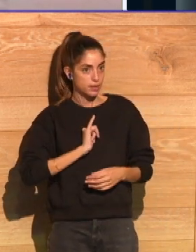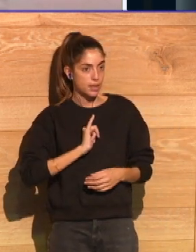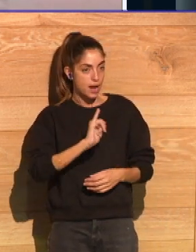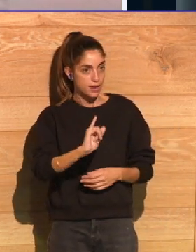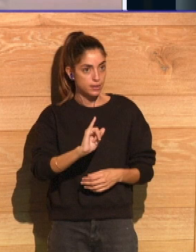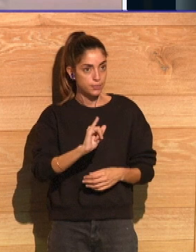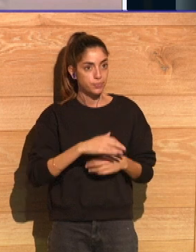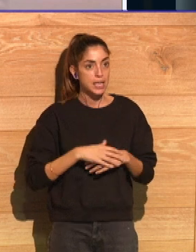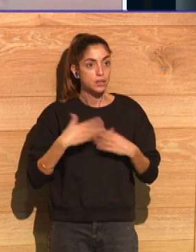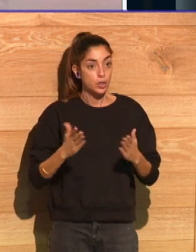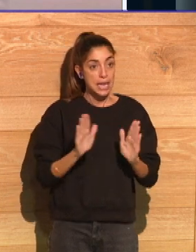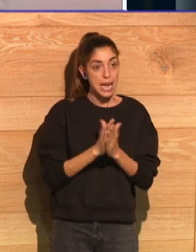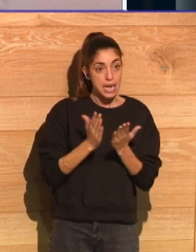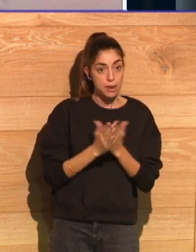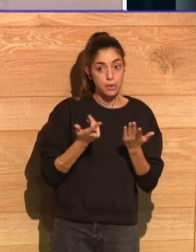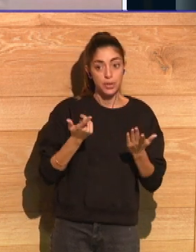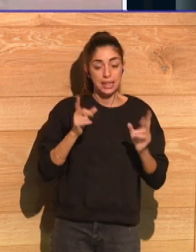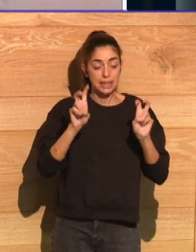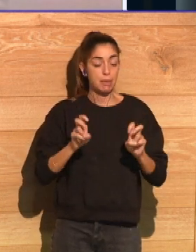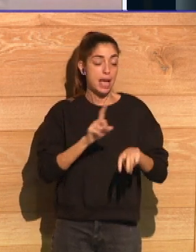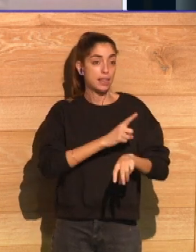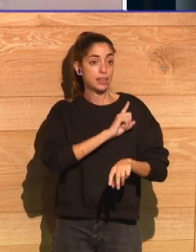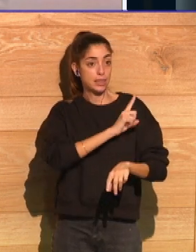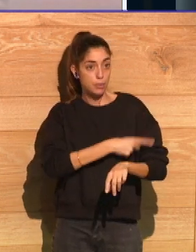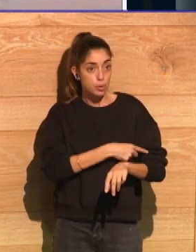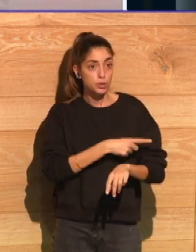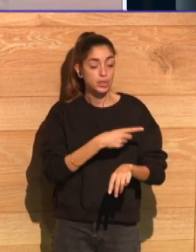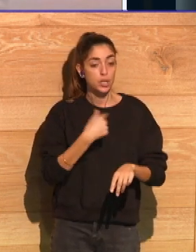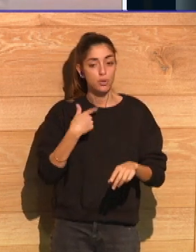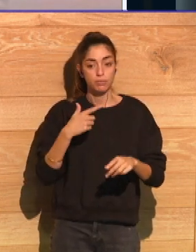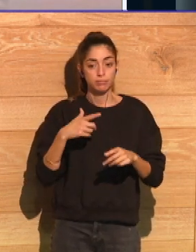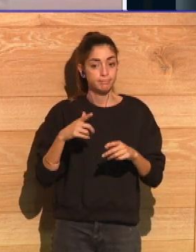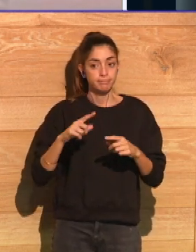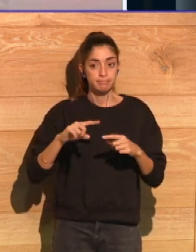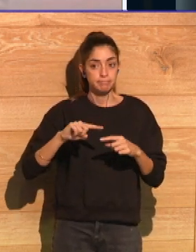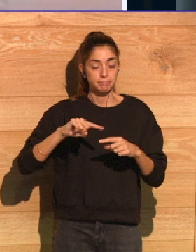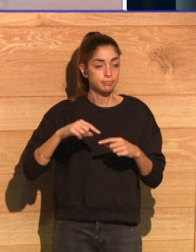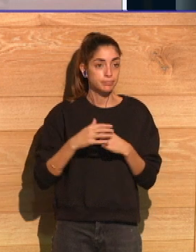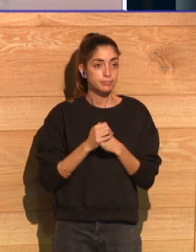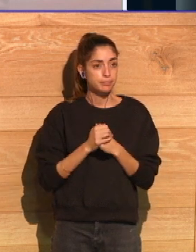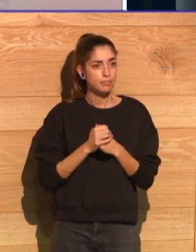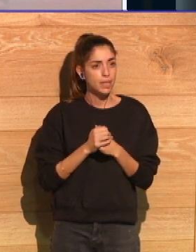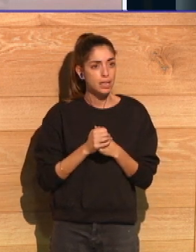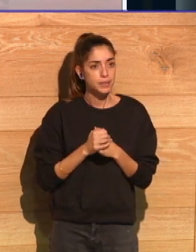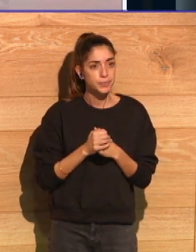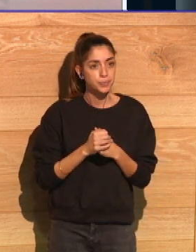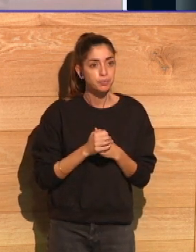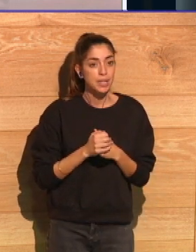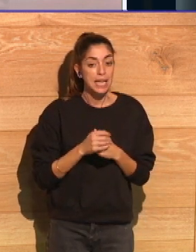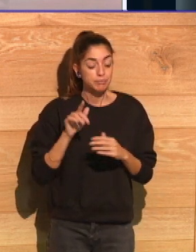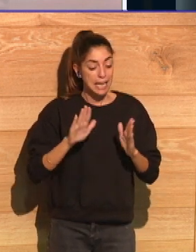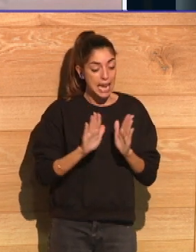este libro sobre el ejercicio, lo llevo más allá, y yo considero que esta obra, que este libro es un libro